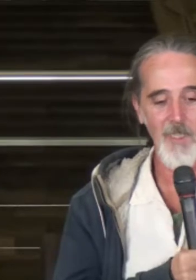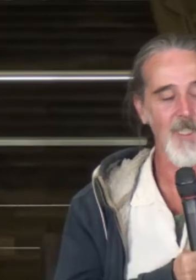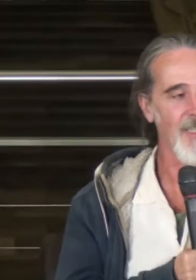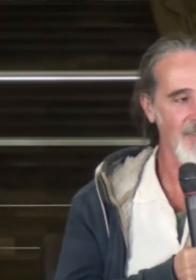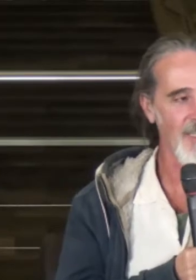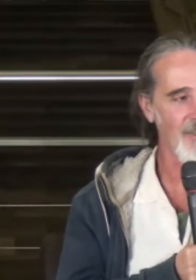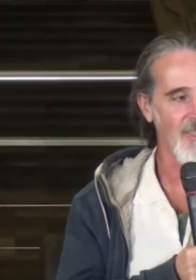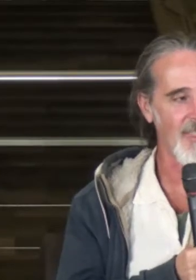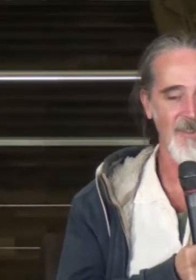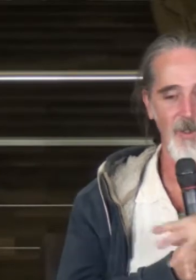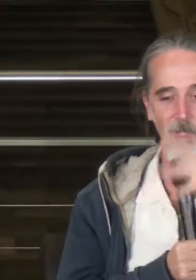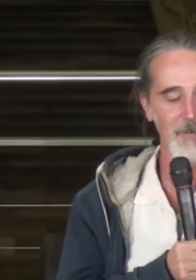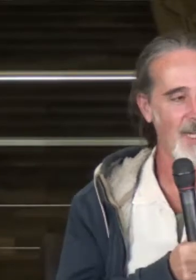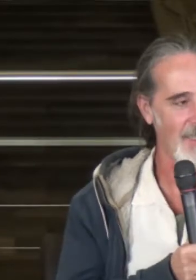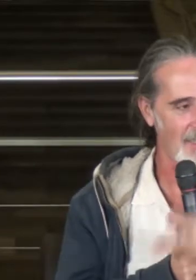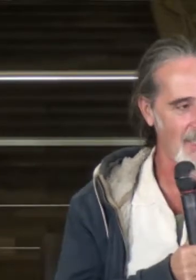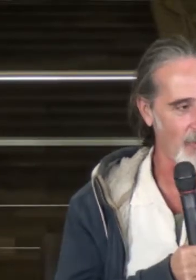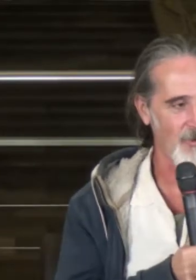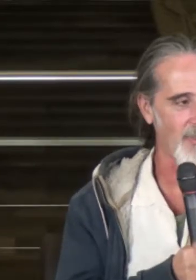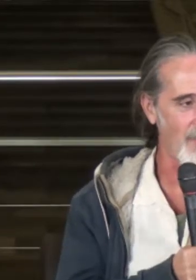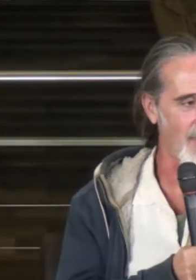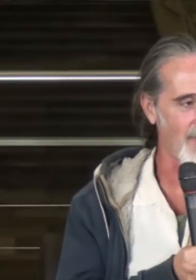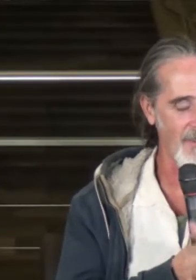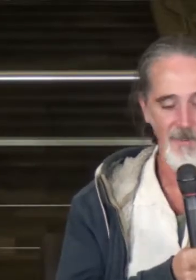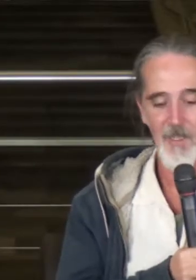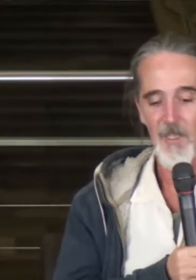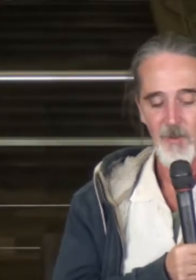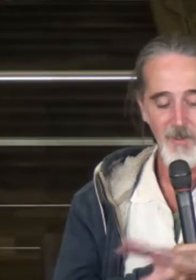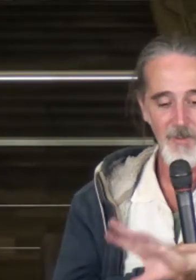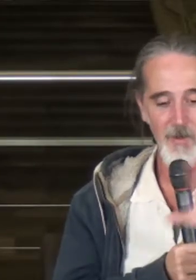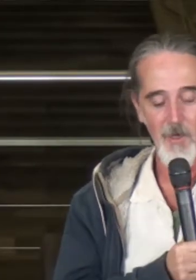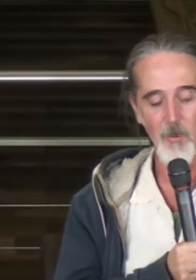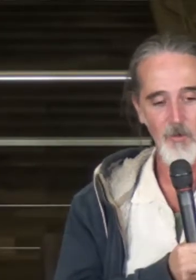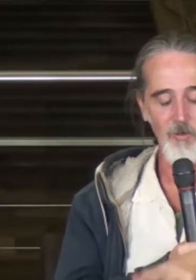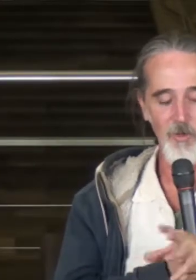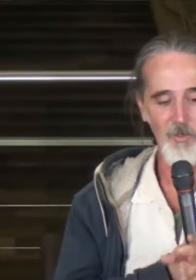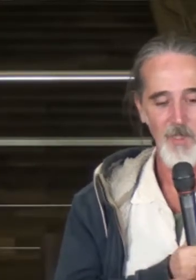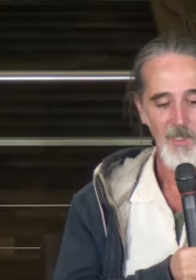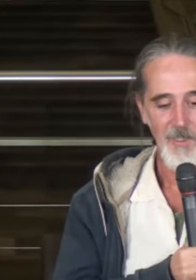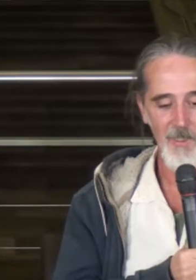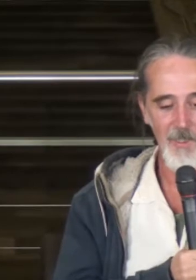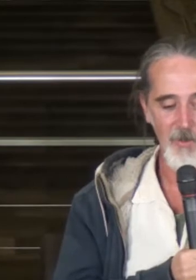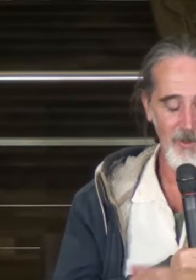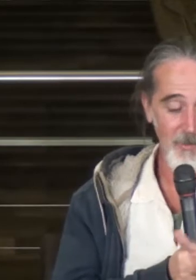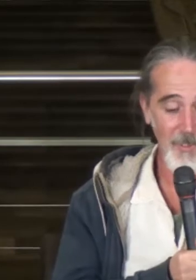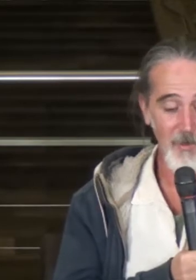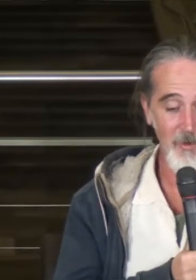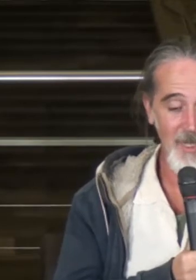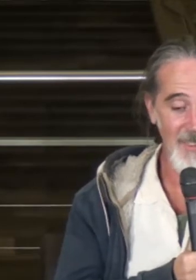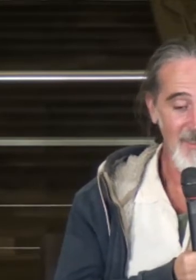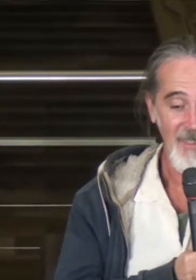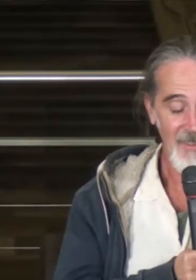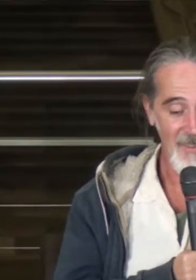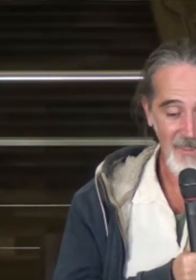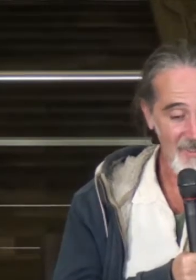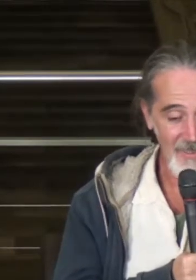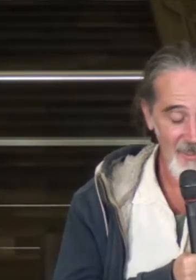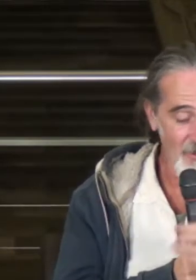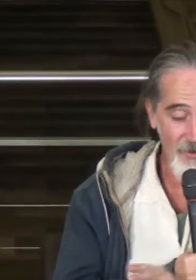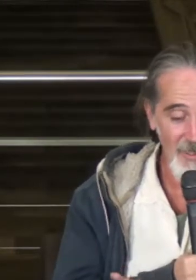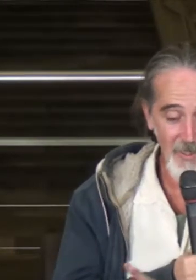estudiantes de diseño que están haciendo esas prácticas dos o tres meses entonces trabajamos juntos y cuando tenemos que dibujar